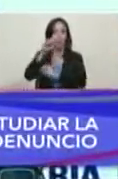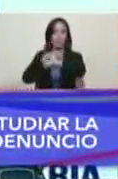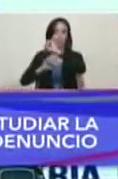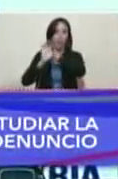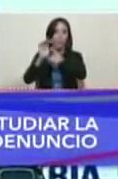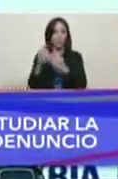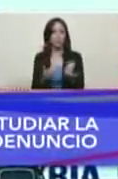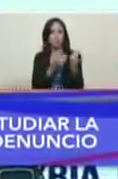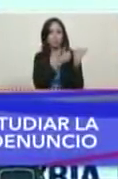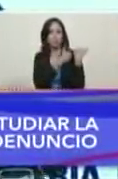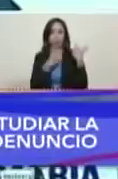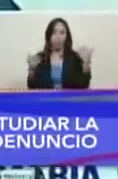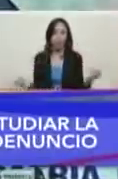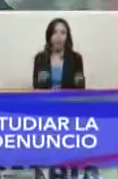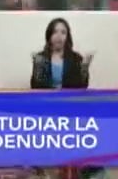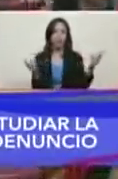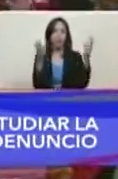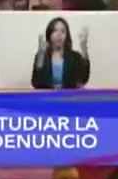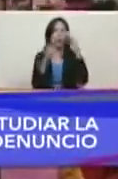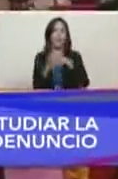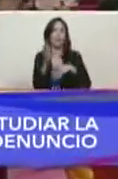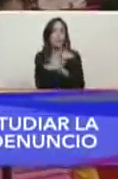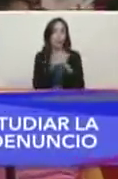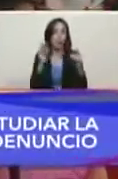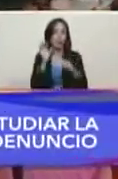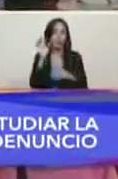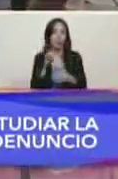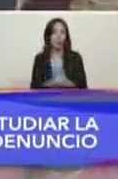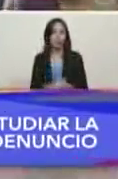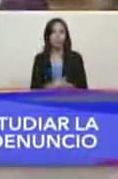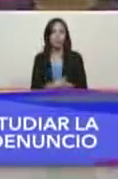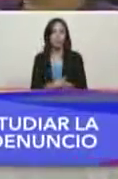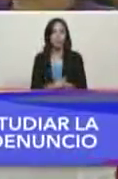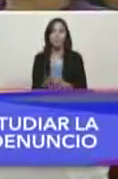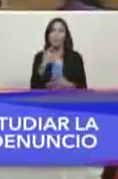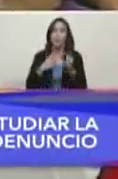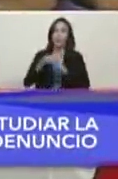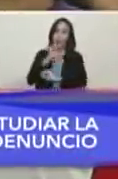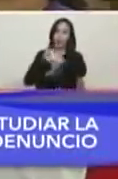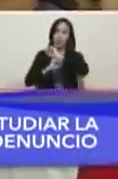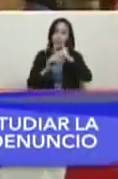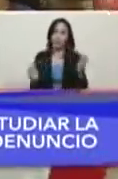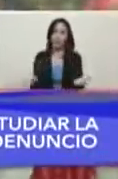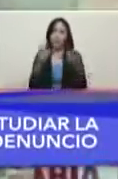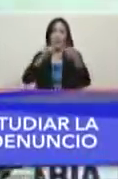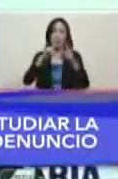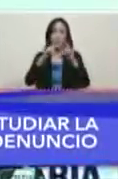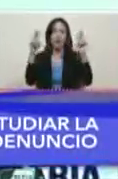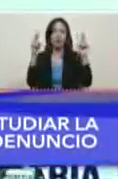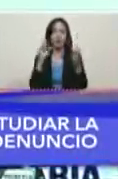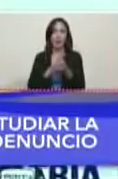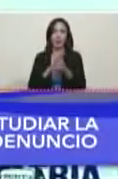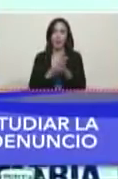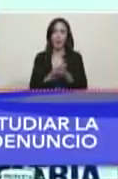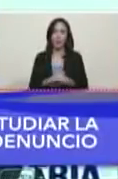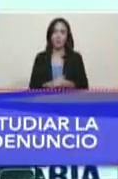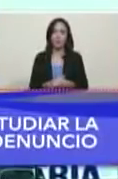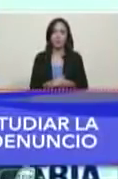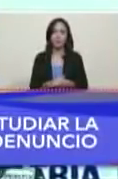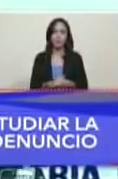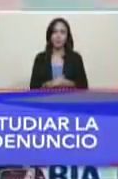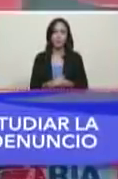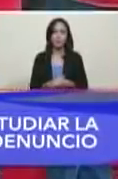carga, a la victoria de la democracia venezolana, a defender la paz, a defender la